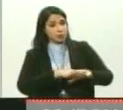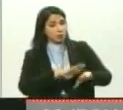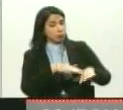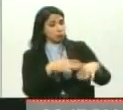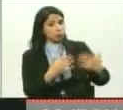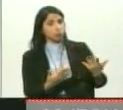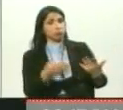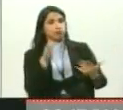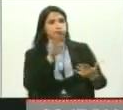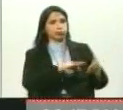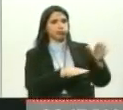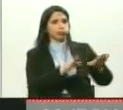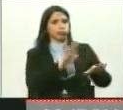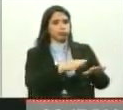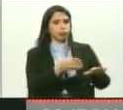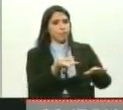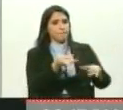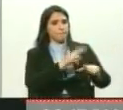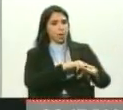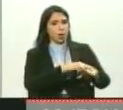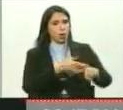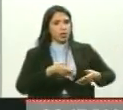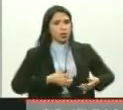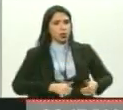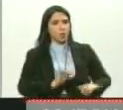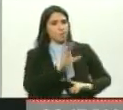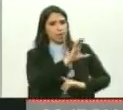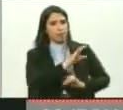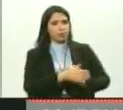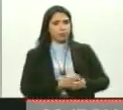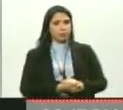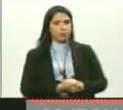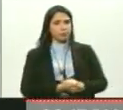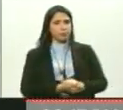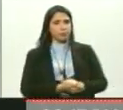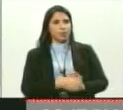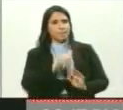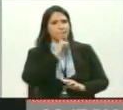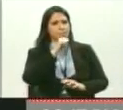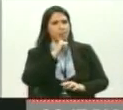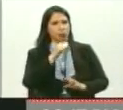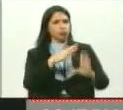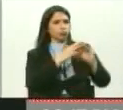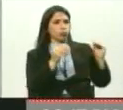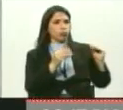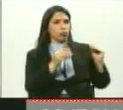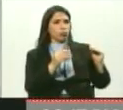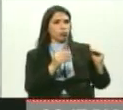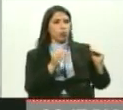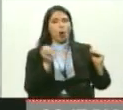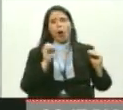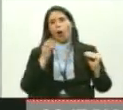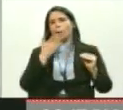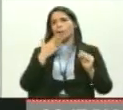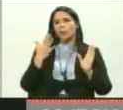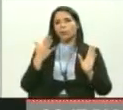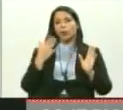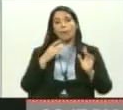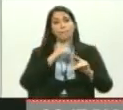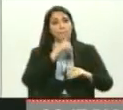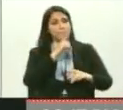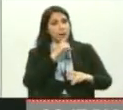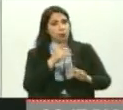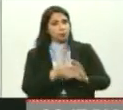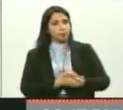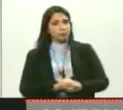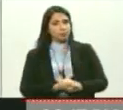cartas al peor hijo de la patria. Así el es. Peor hijo es malo para todo. A un bate quebrado. Sí, como es dice. Malo para todo, es un bate